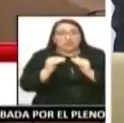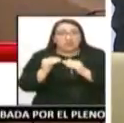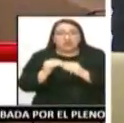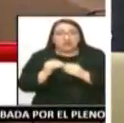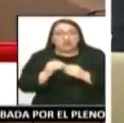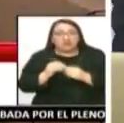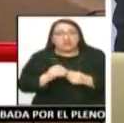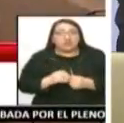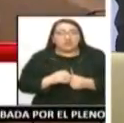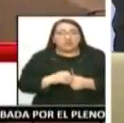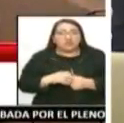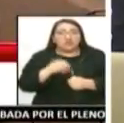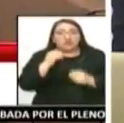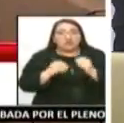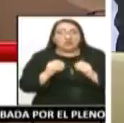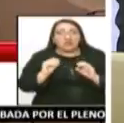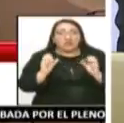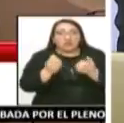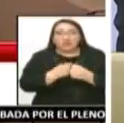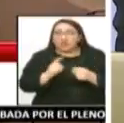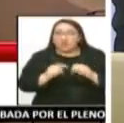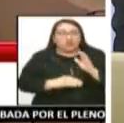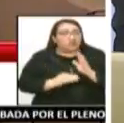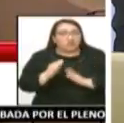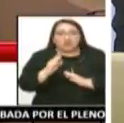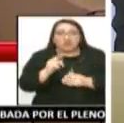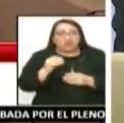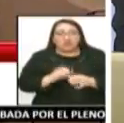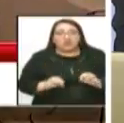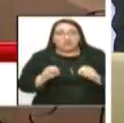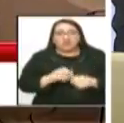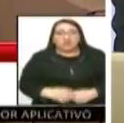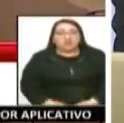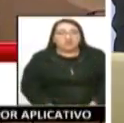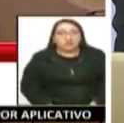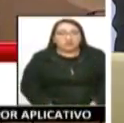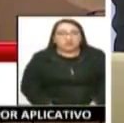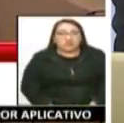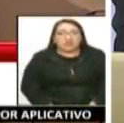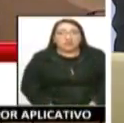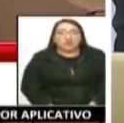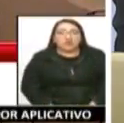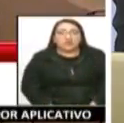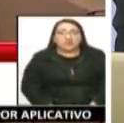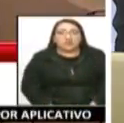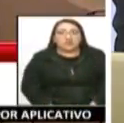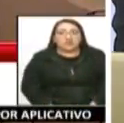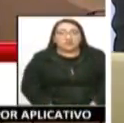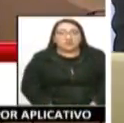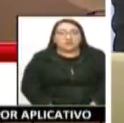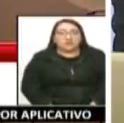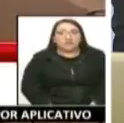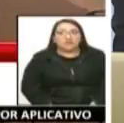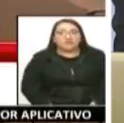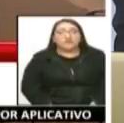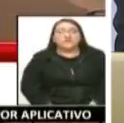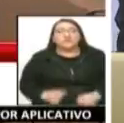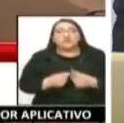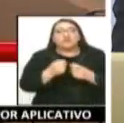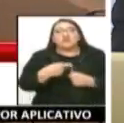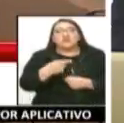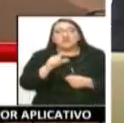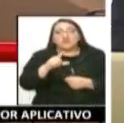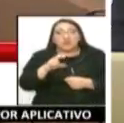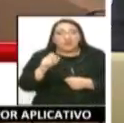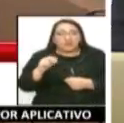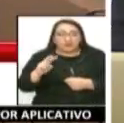sobre si ponen o no ponen el número en la Constitución? No lo entiendo. ¿Puedes ayudarme a entender eso, por favor? Sí, precisamente.